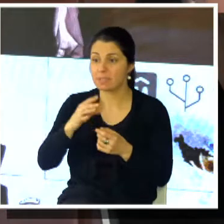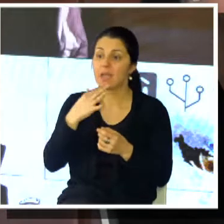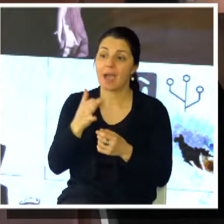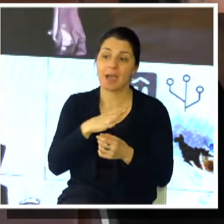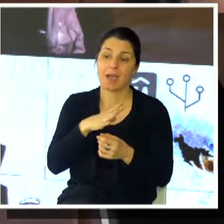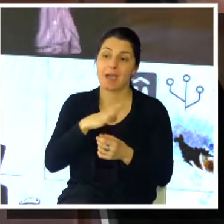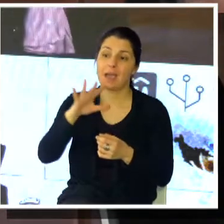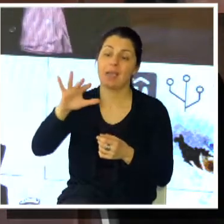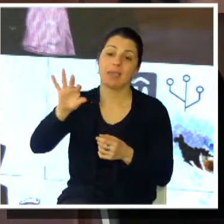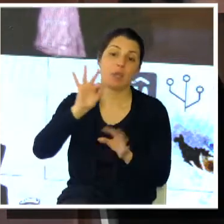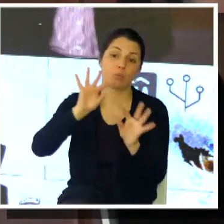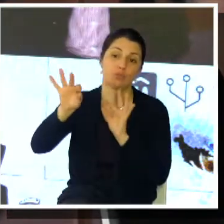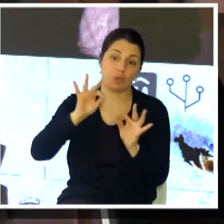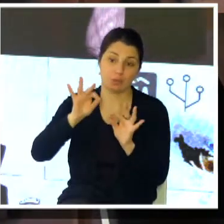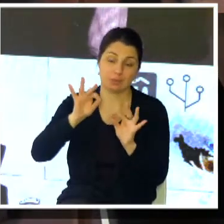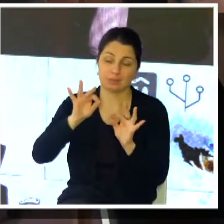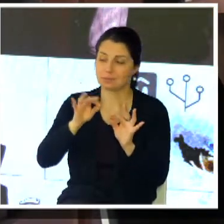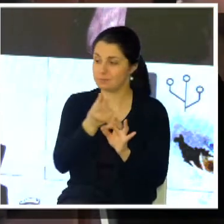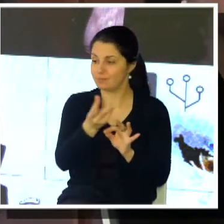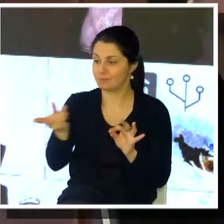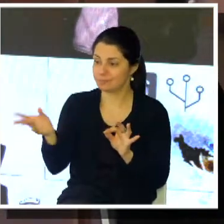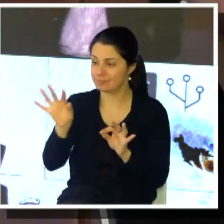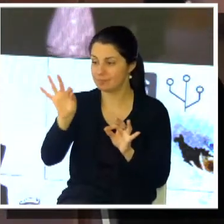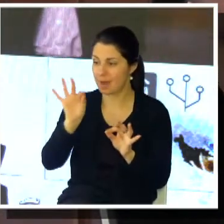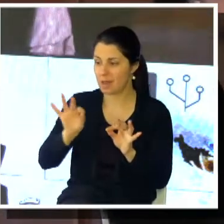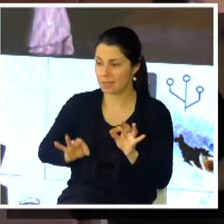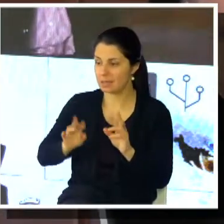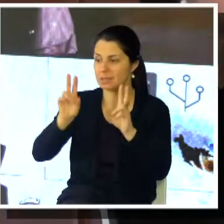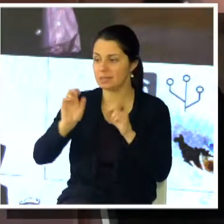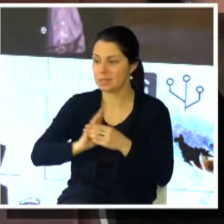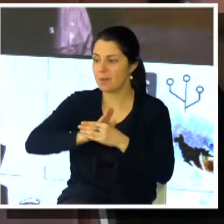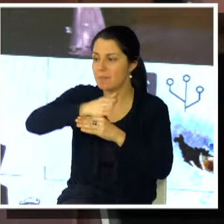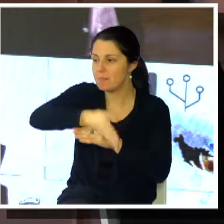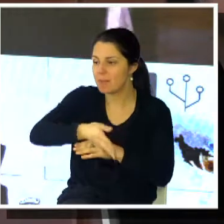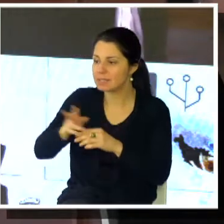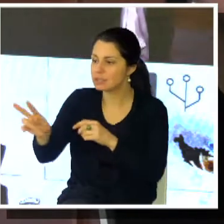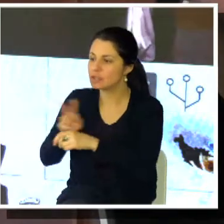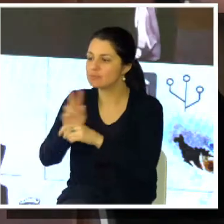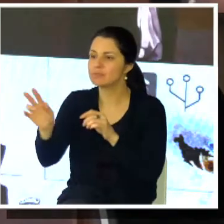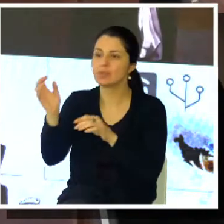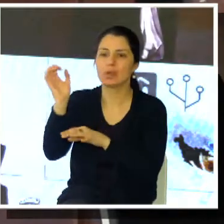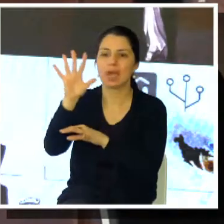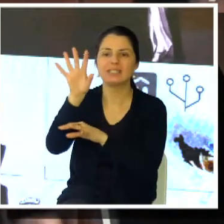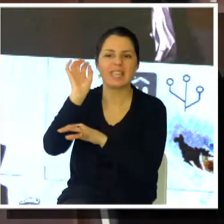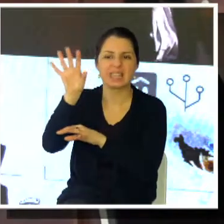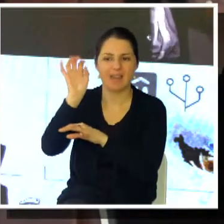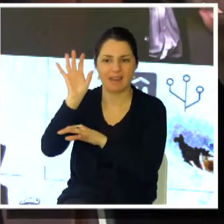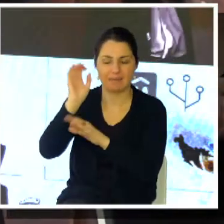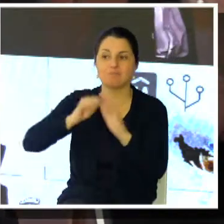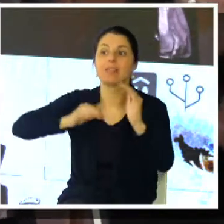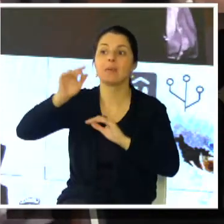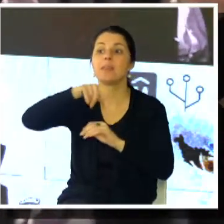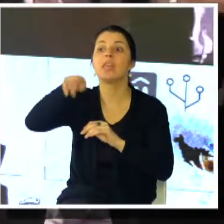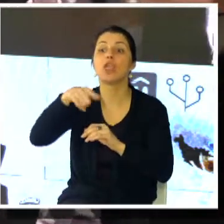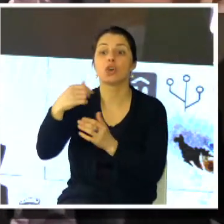opciones u otras en la cartera, con lo que tiene que ver con penetración y cobertura de la señal, ahí también, dependiendo de dónde